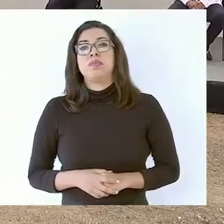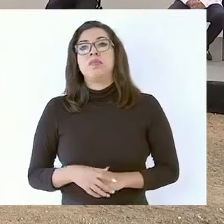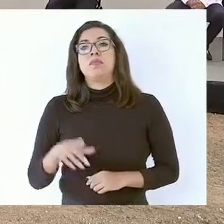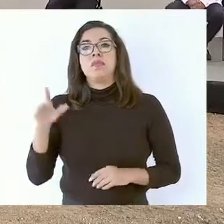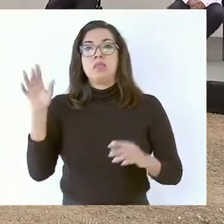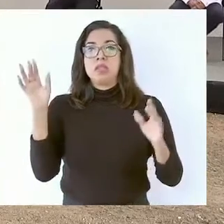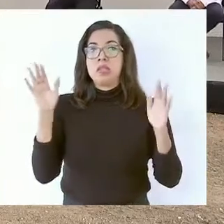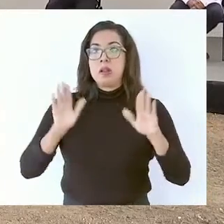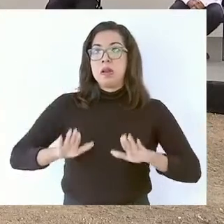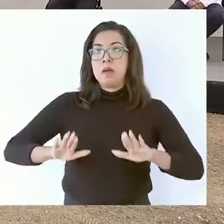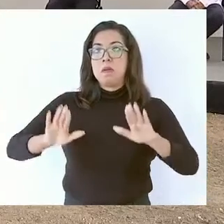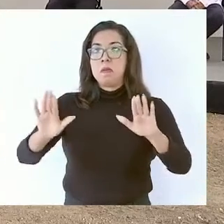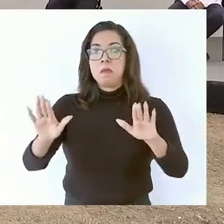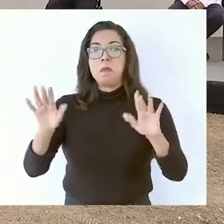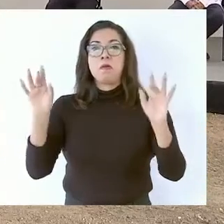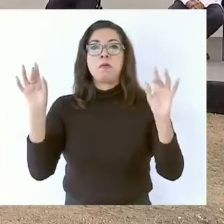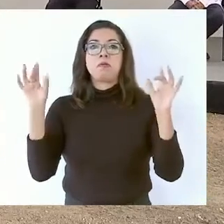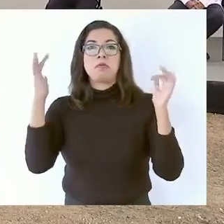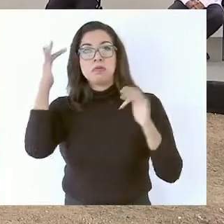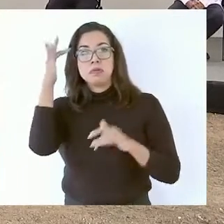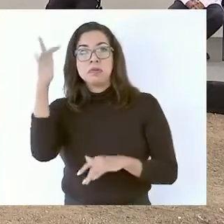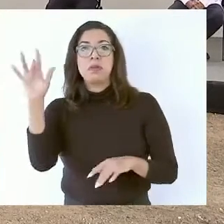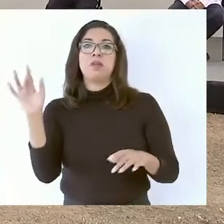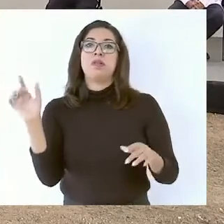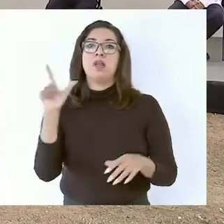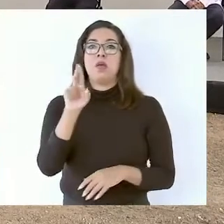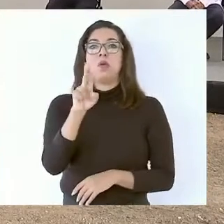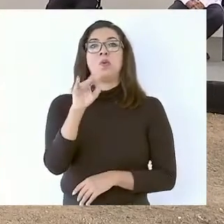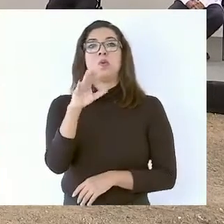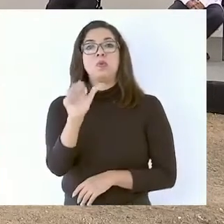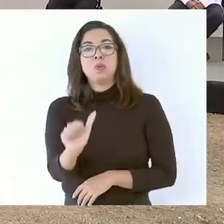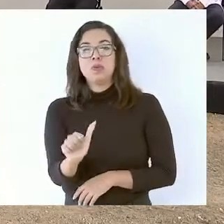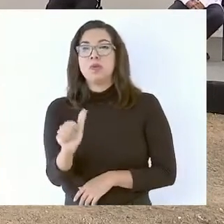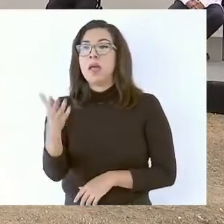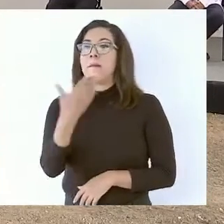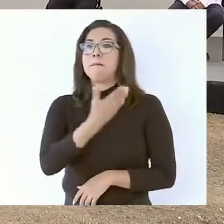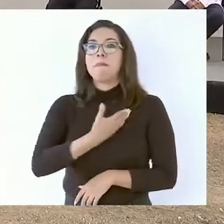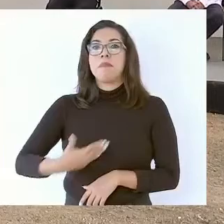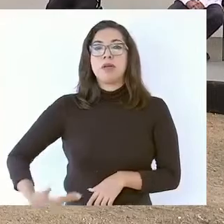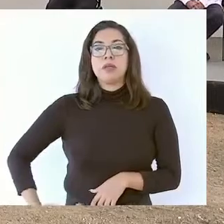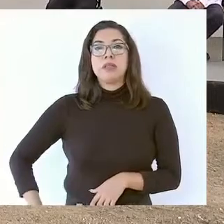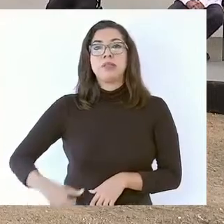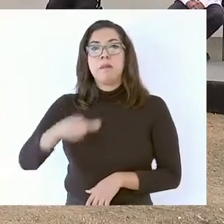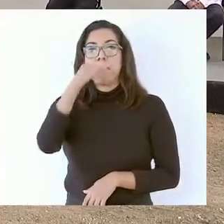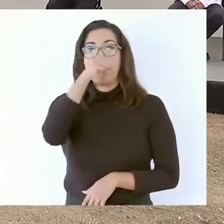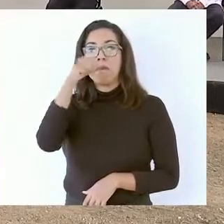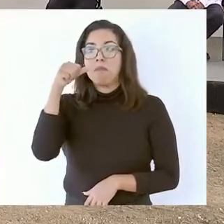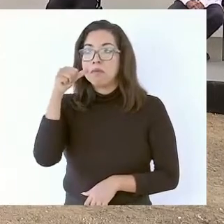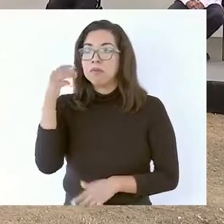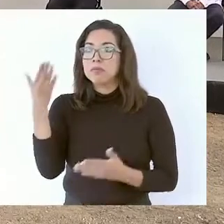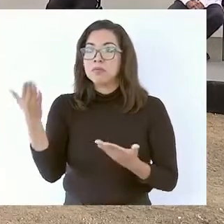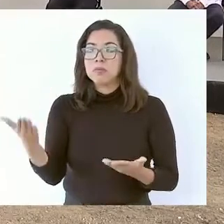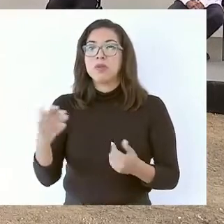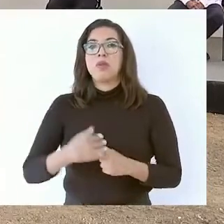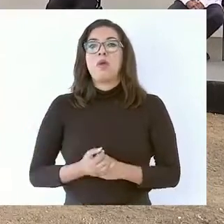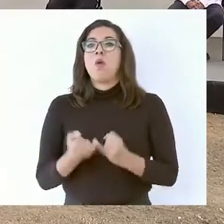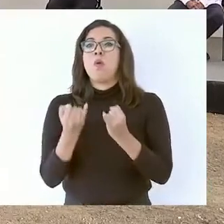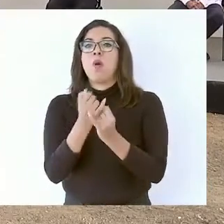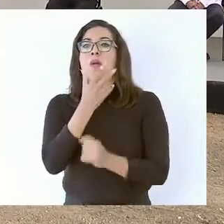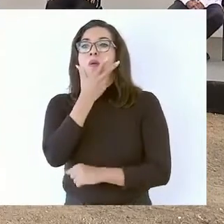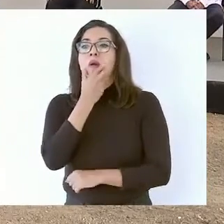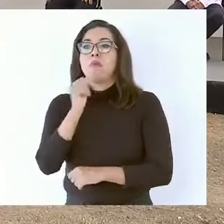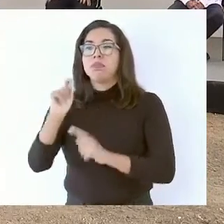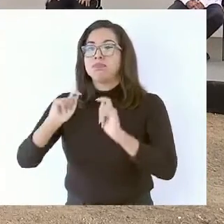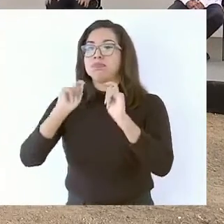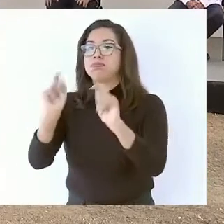Lucía, a la presidenta municipal de Benito Juárez, al señor supervisor honorario del Tren Maya, al